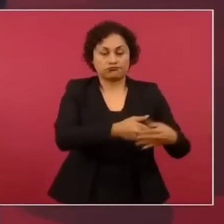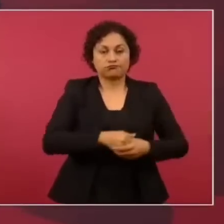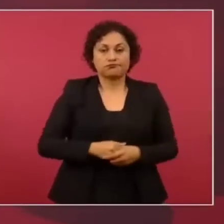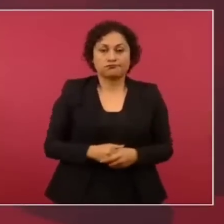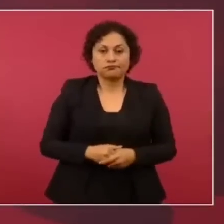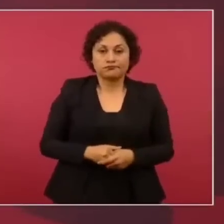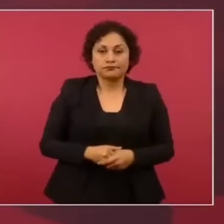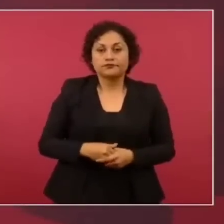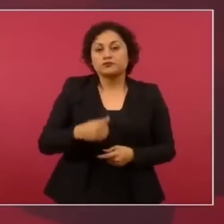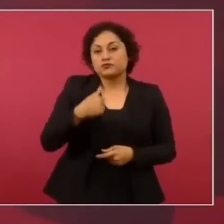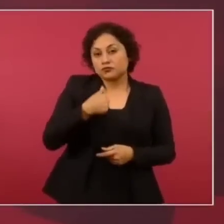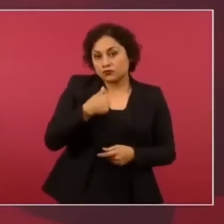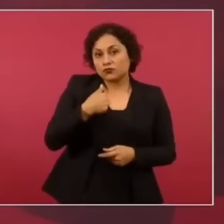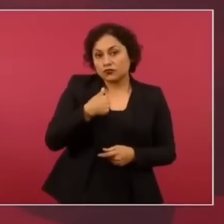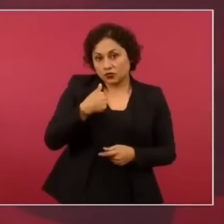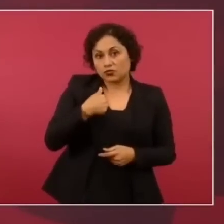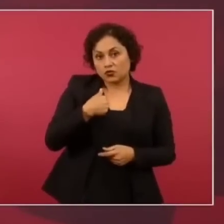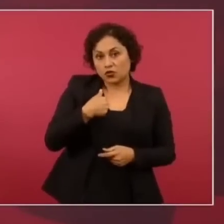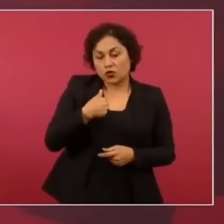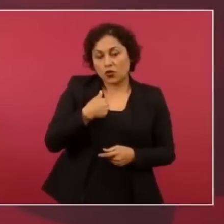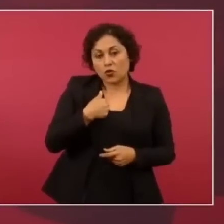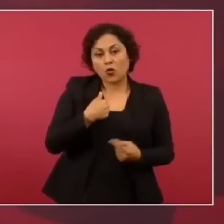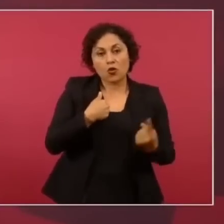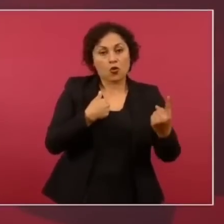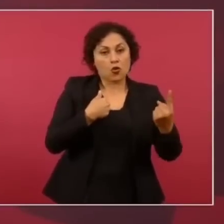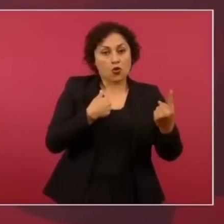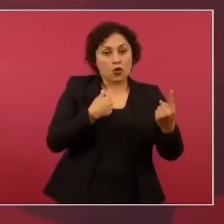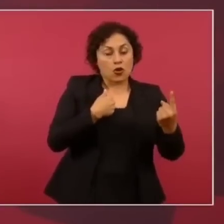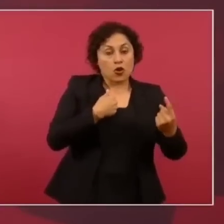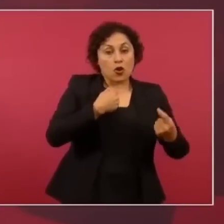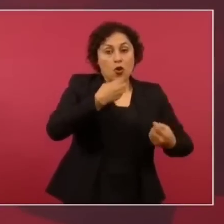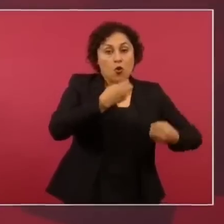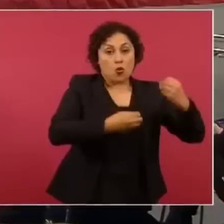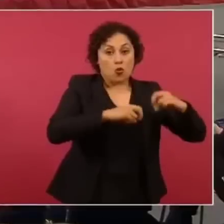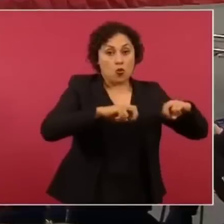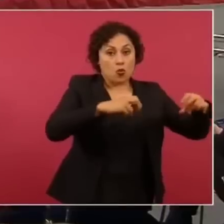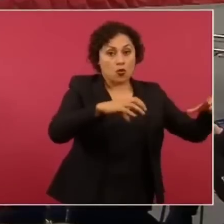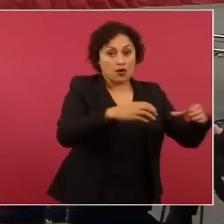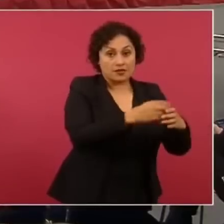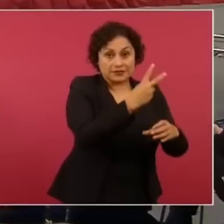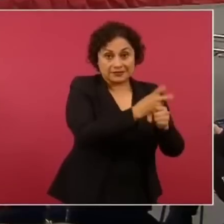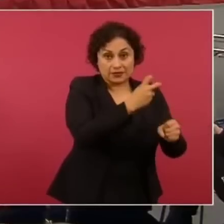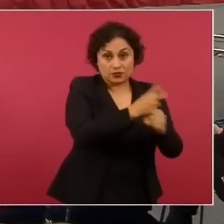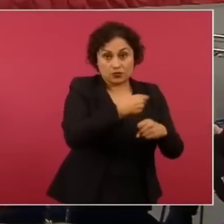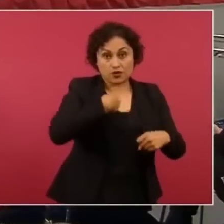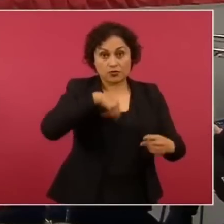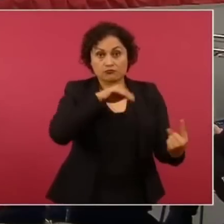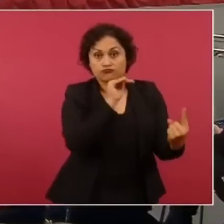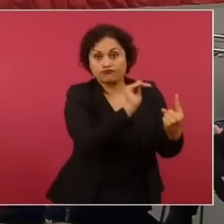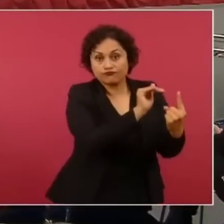con una de las integrantes de la segunda sala y encontré